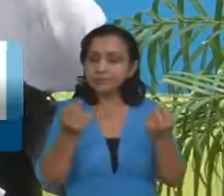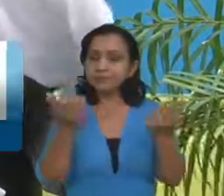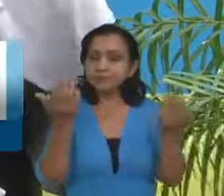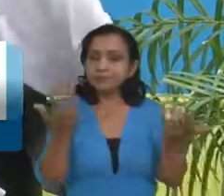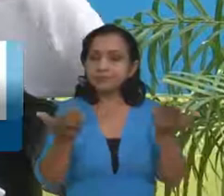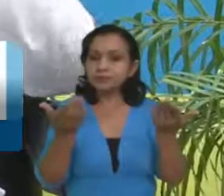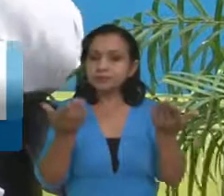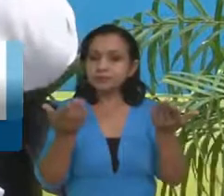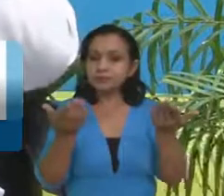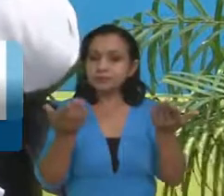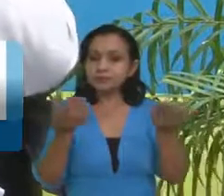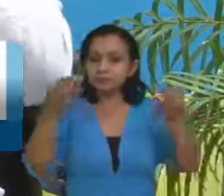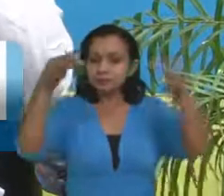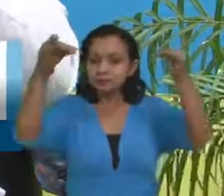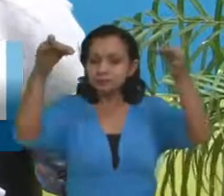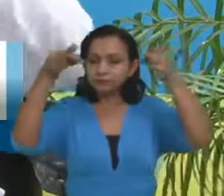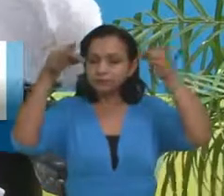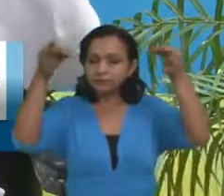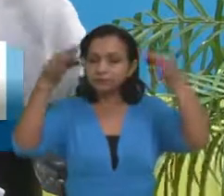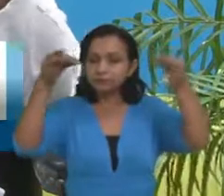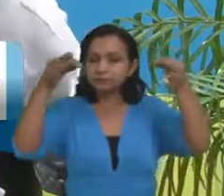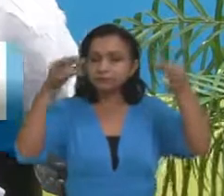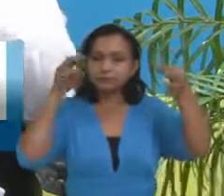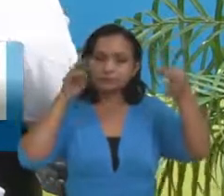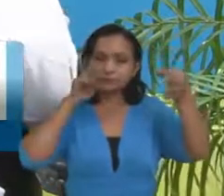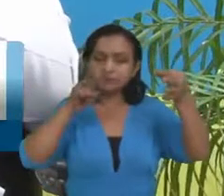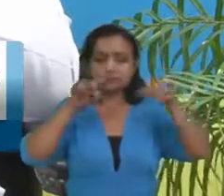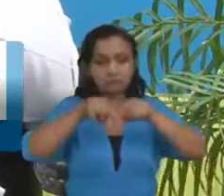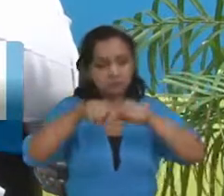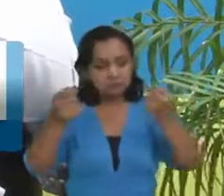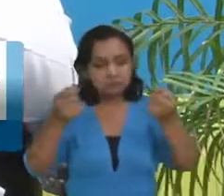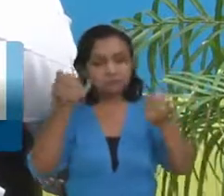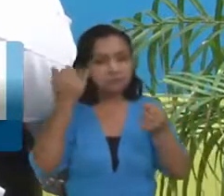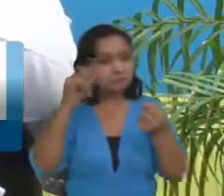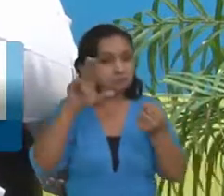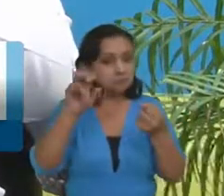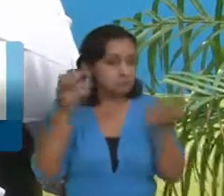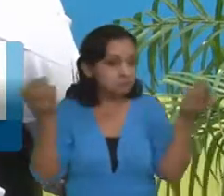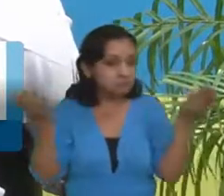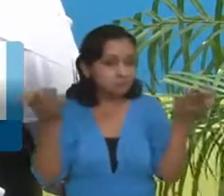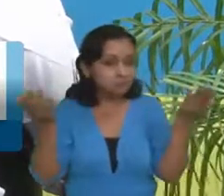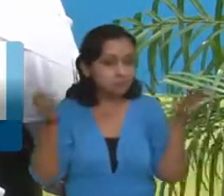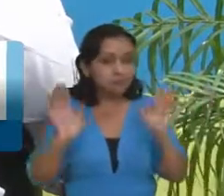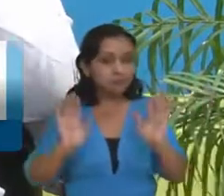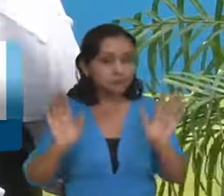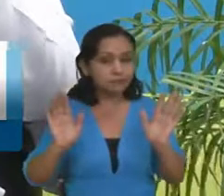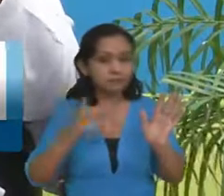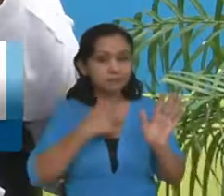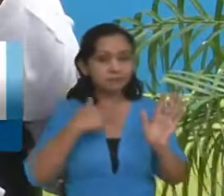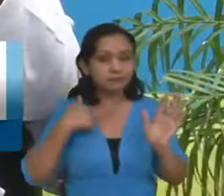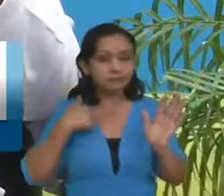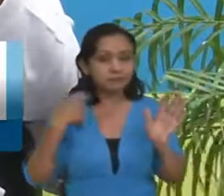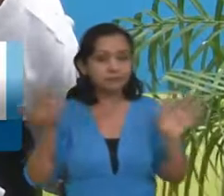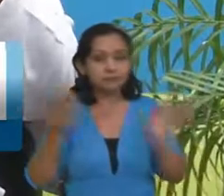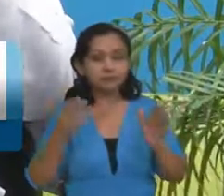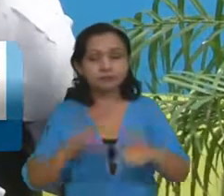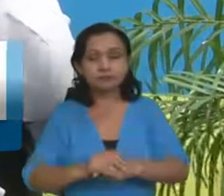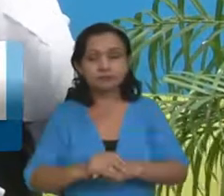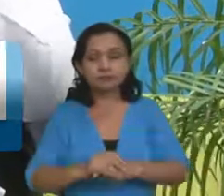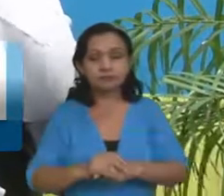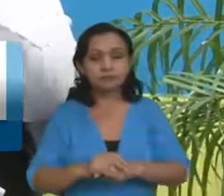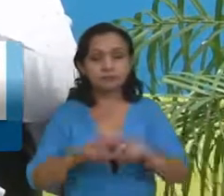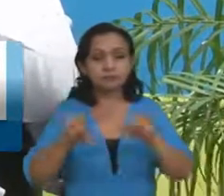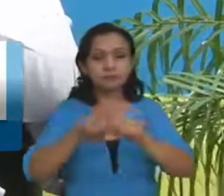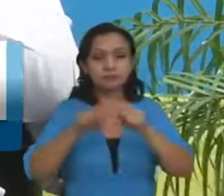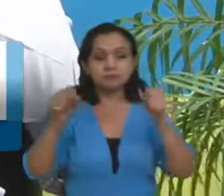La radiografía lo que nos va a enseñar es si el hueso está fracturado o no, ¿ya? Entonces, en un